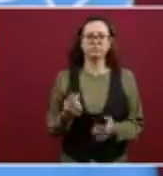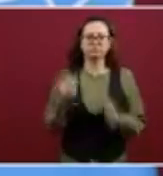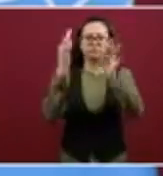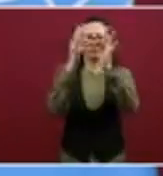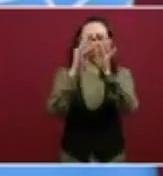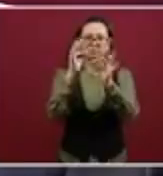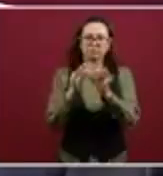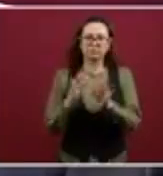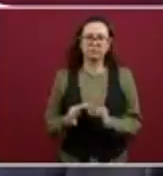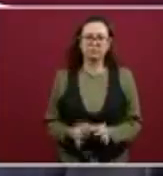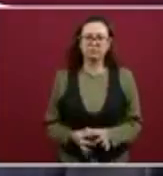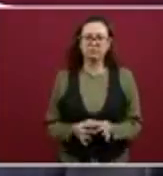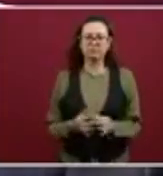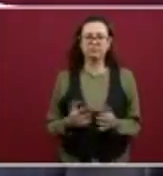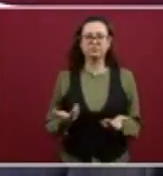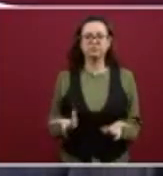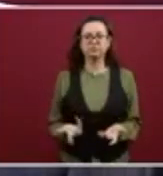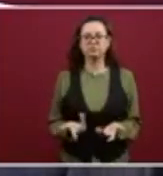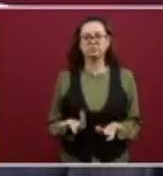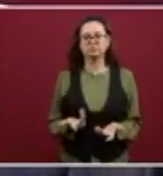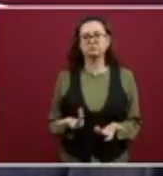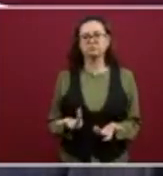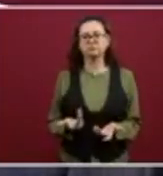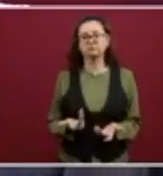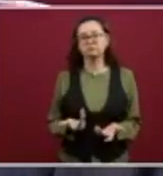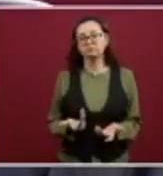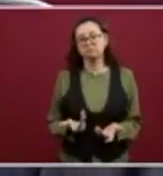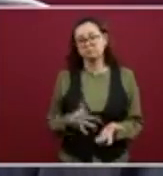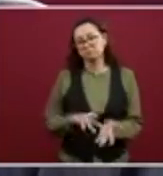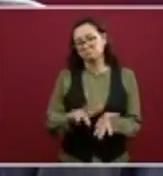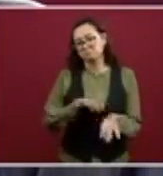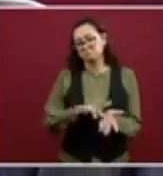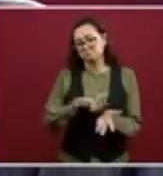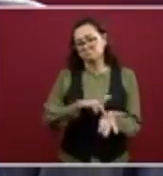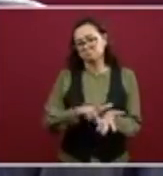disciplina y de apoyo